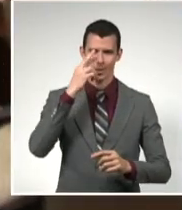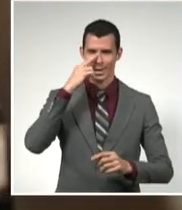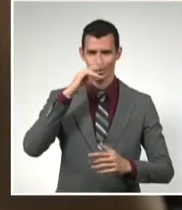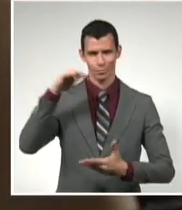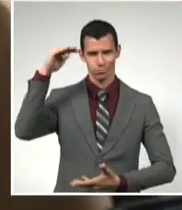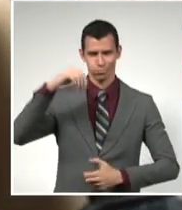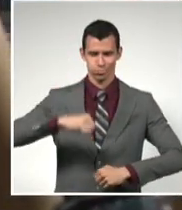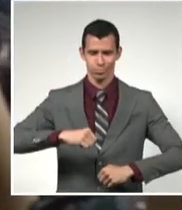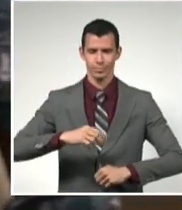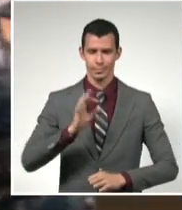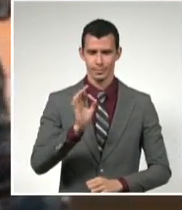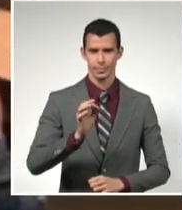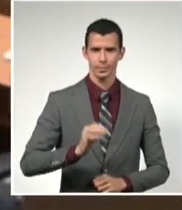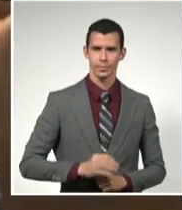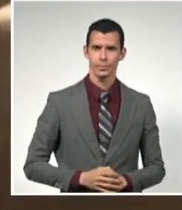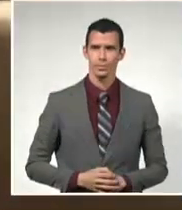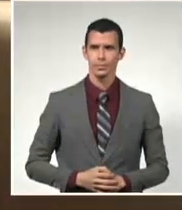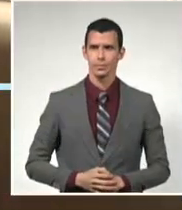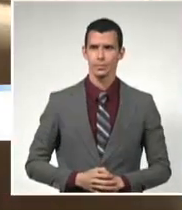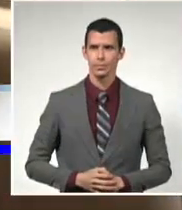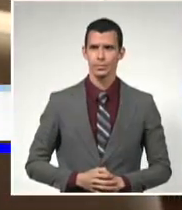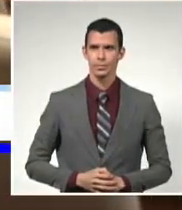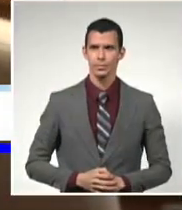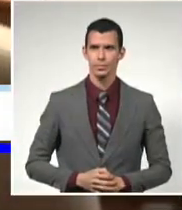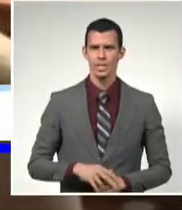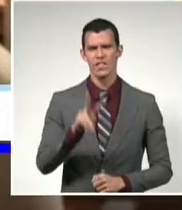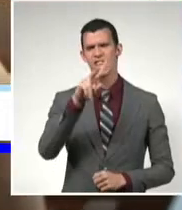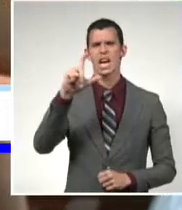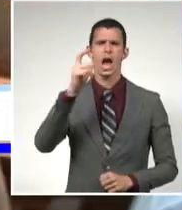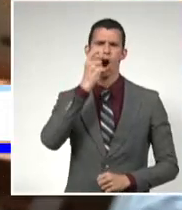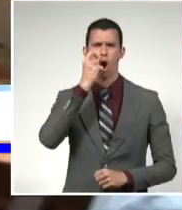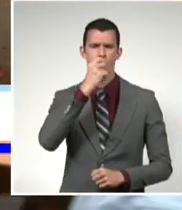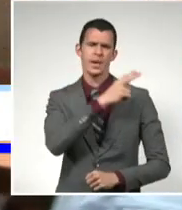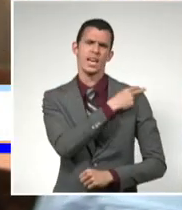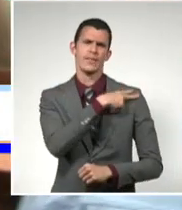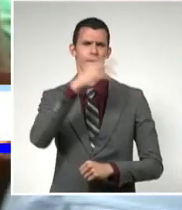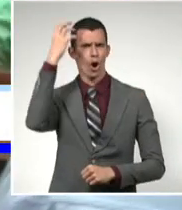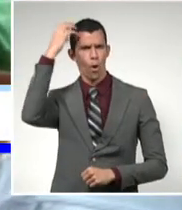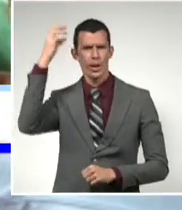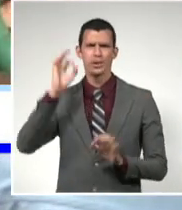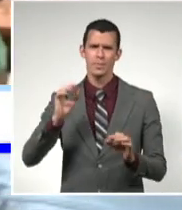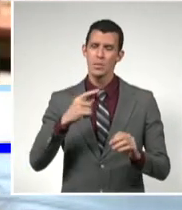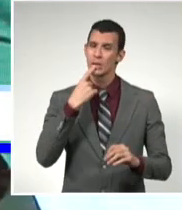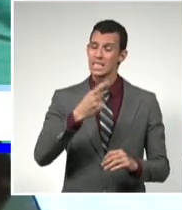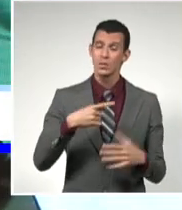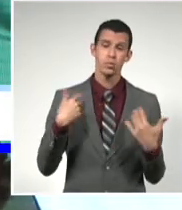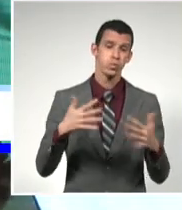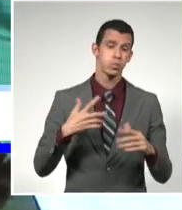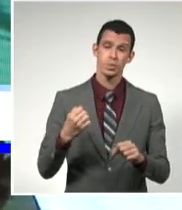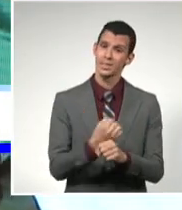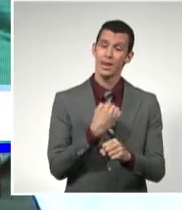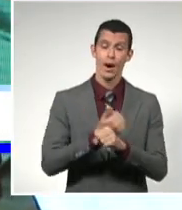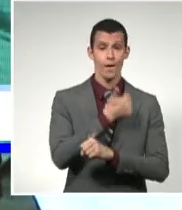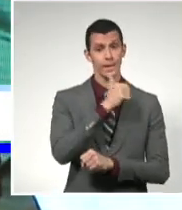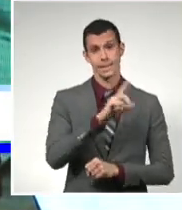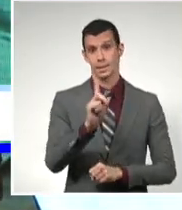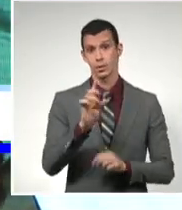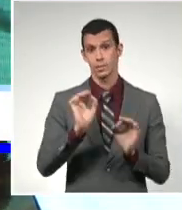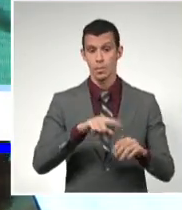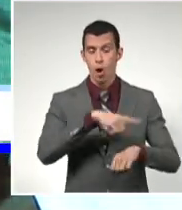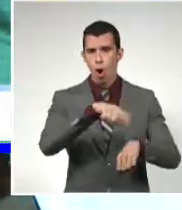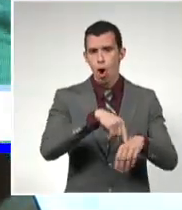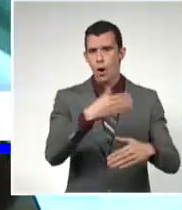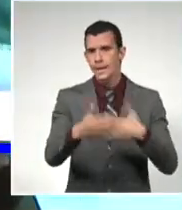de muy tensas calificó el gobernador de villaclara alberto lópez días las últimas horas en ese central territorio las intensas precipitaciones